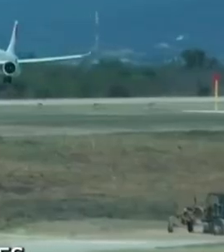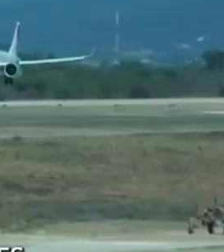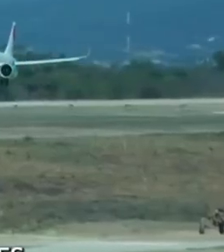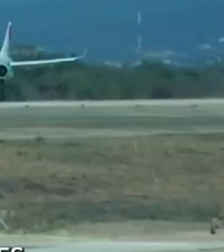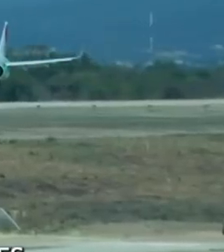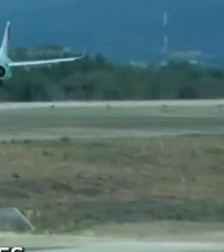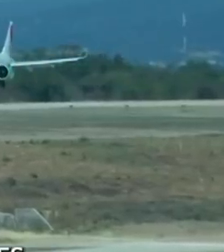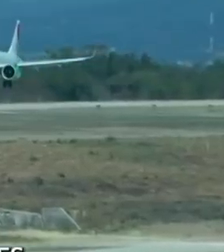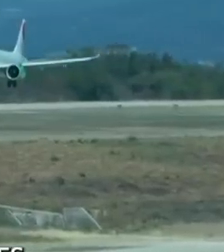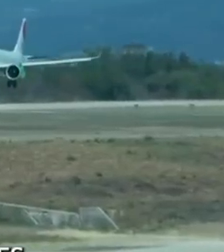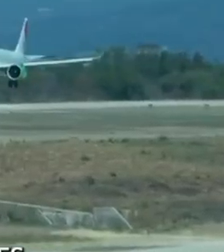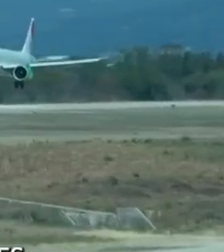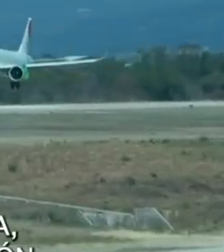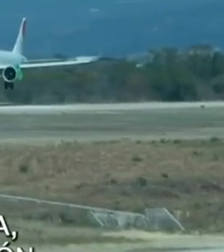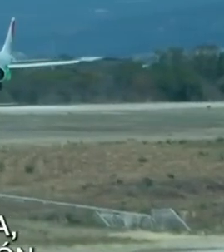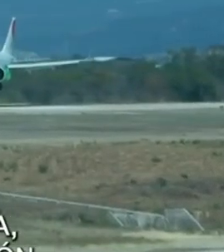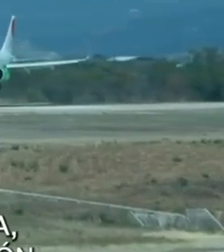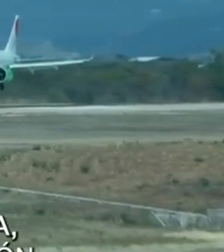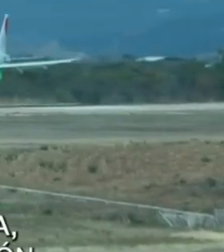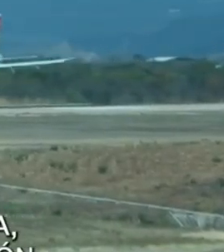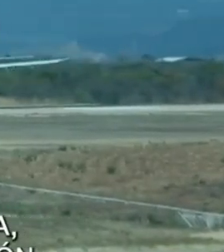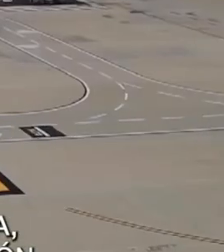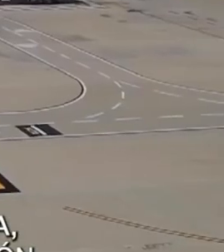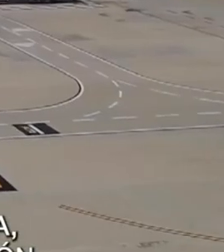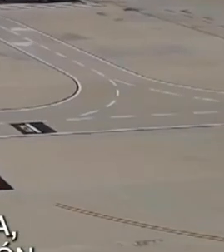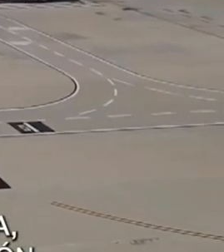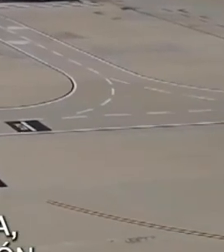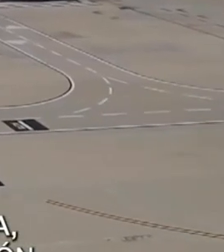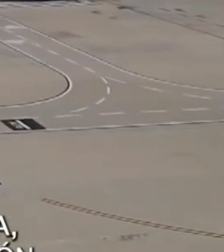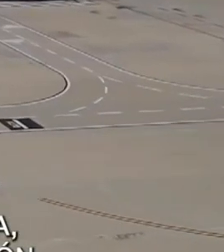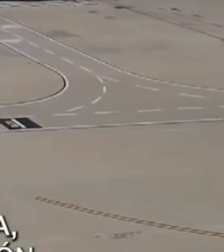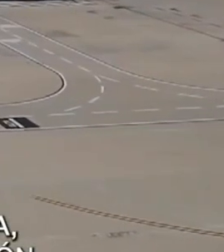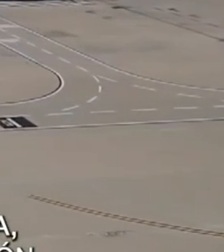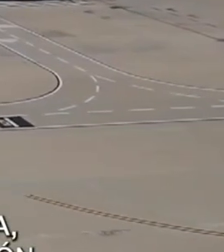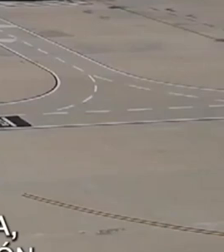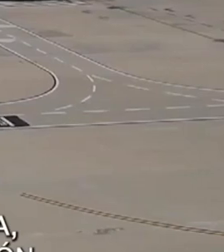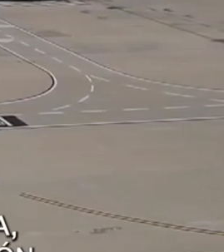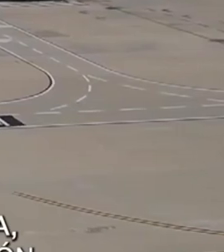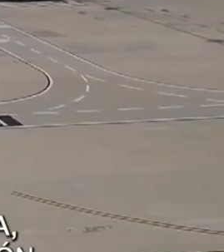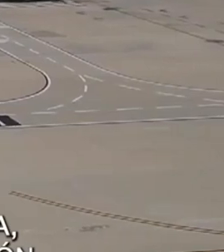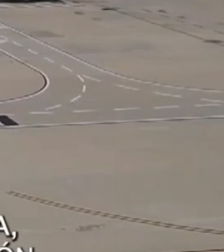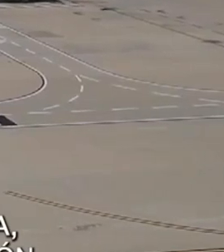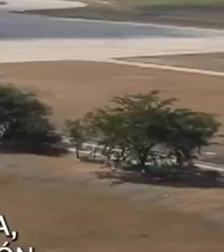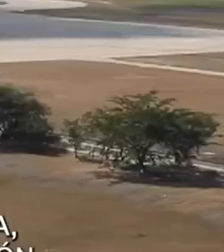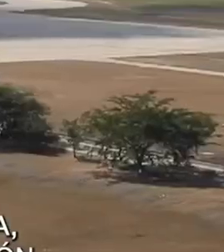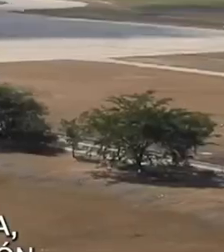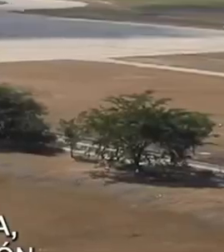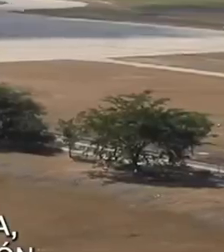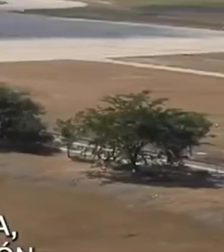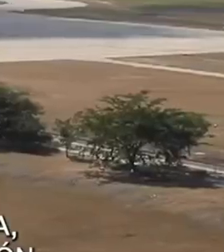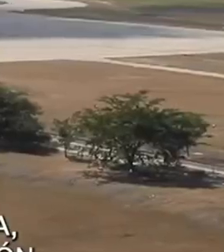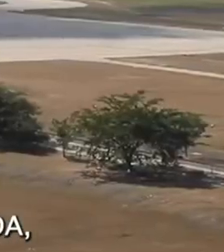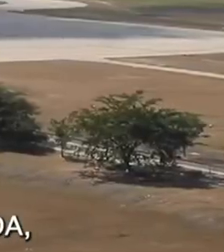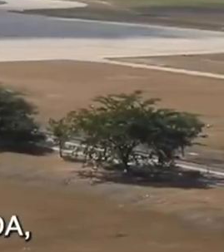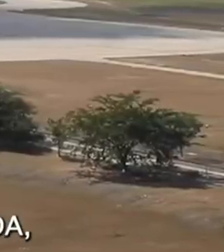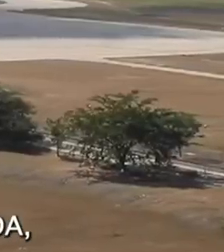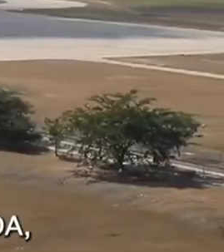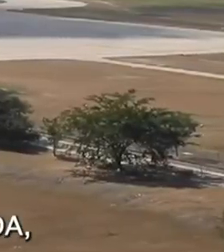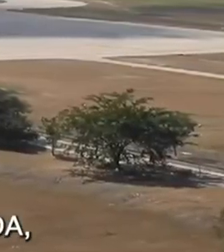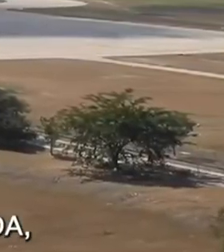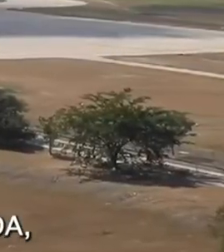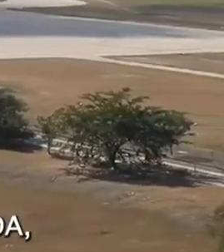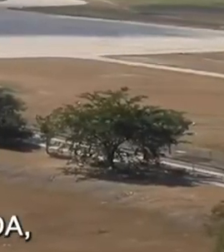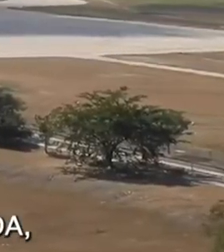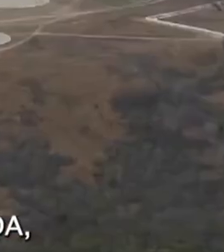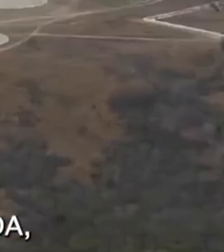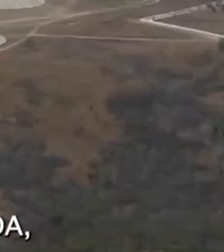en 9.200 operaciones aéreas, conectándonos con Tijuana, Mexicali, Monterrey, Guadalajara, León, Guanajuato,